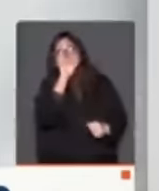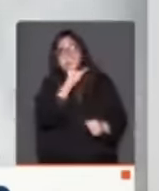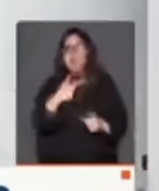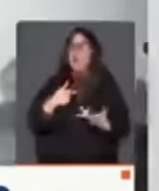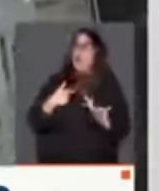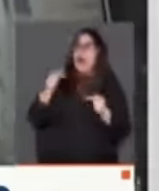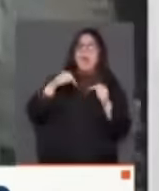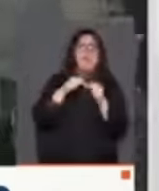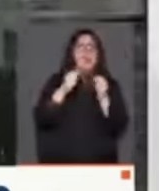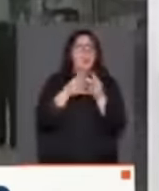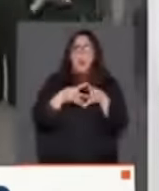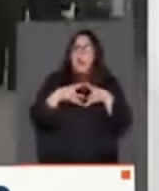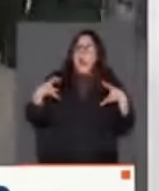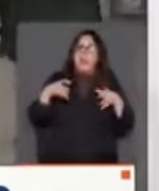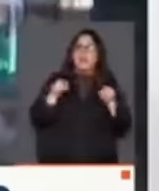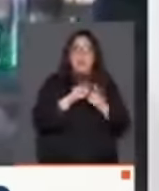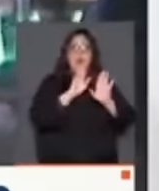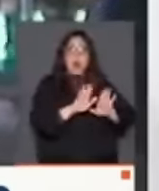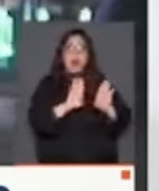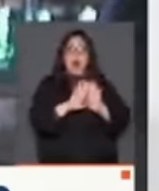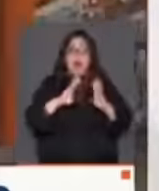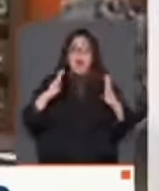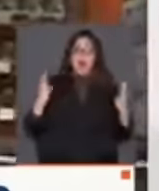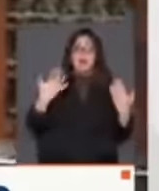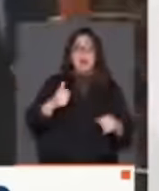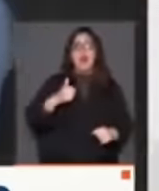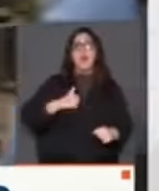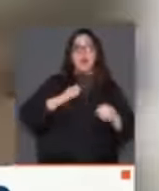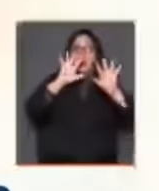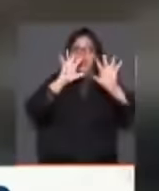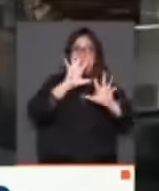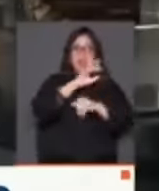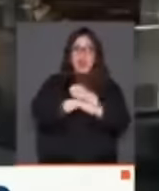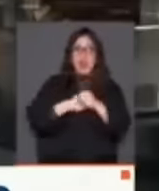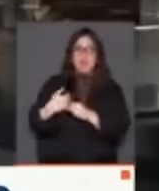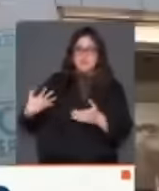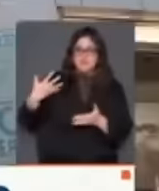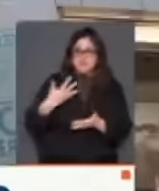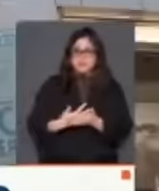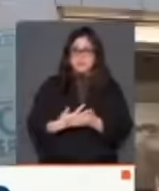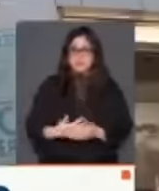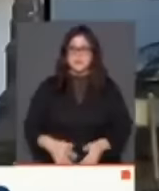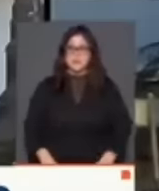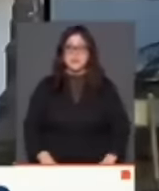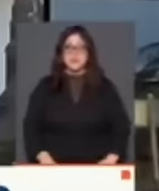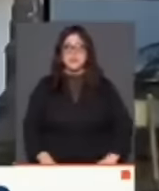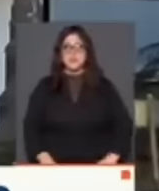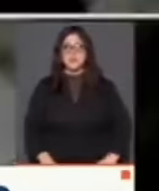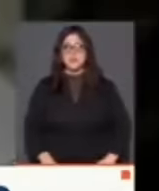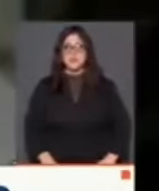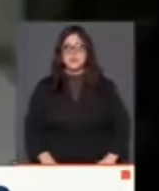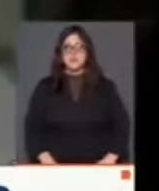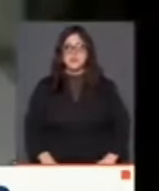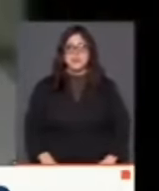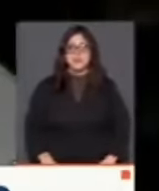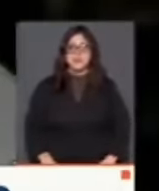perderse! De esa esperada apertura ya se cumplieron 10 años. Es lindo. Es elegancia,